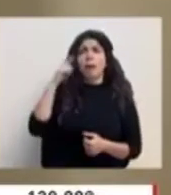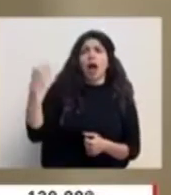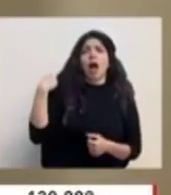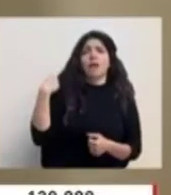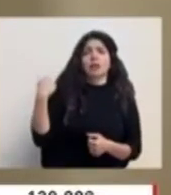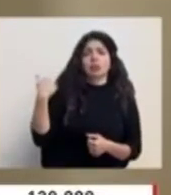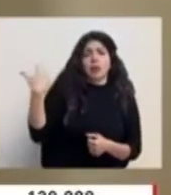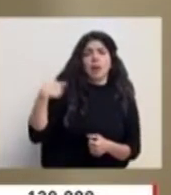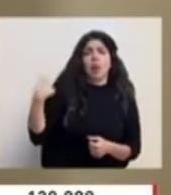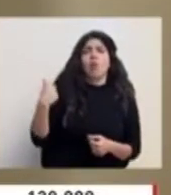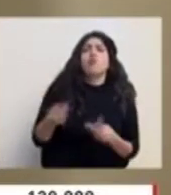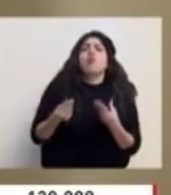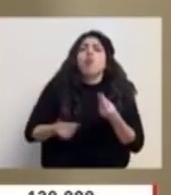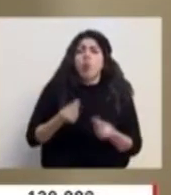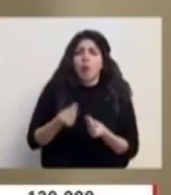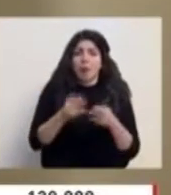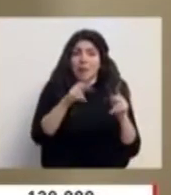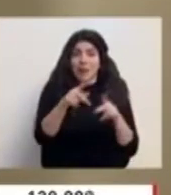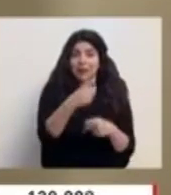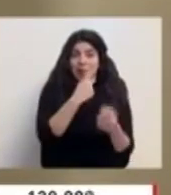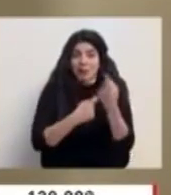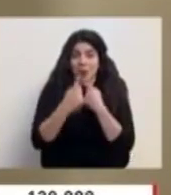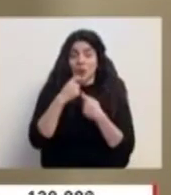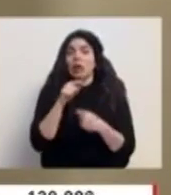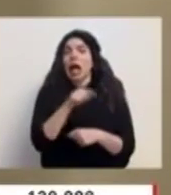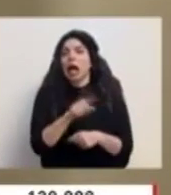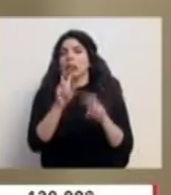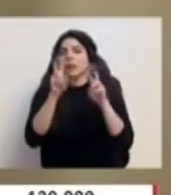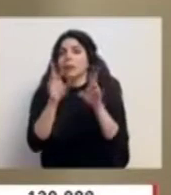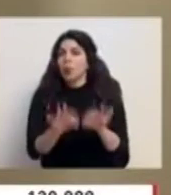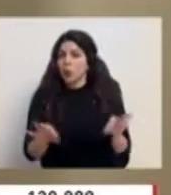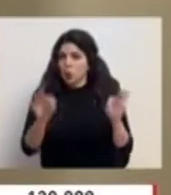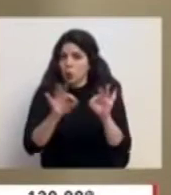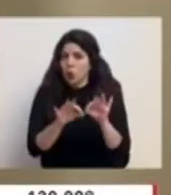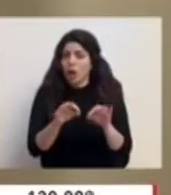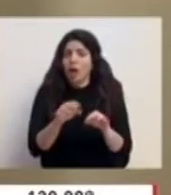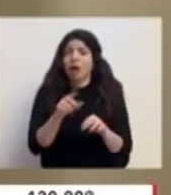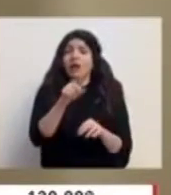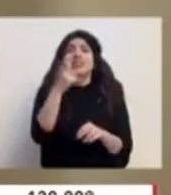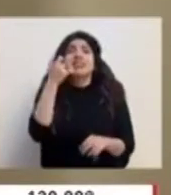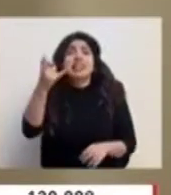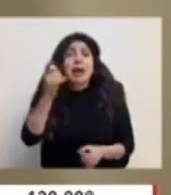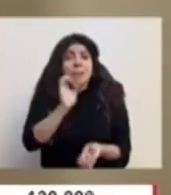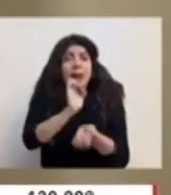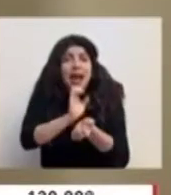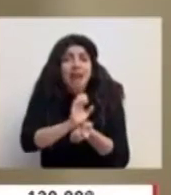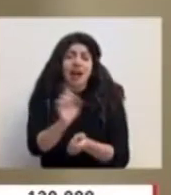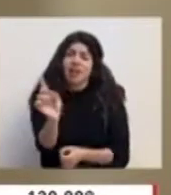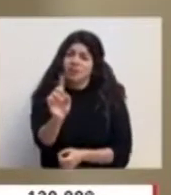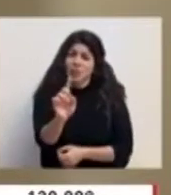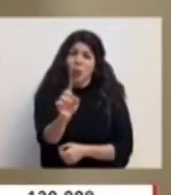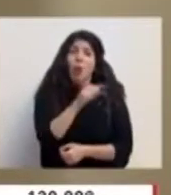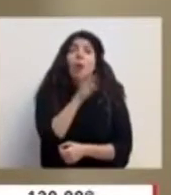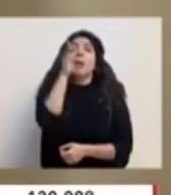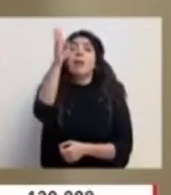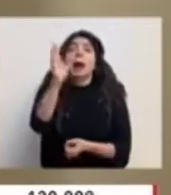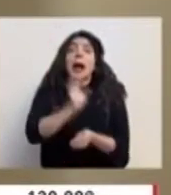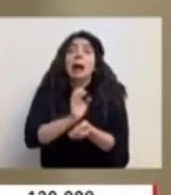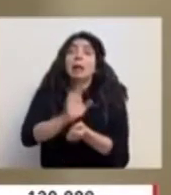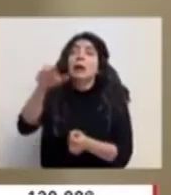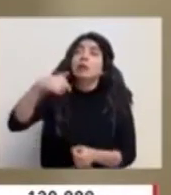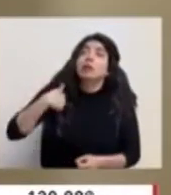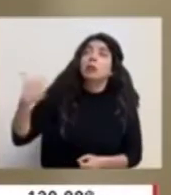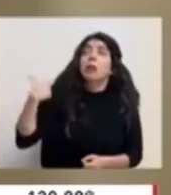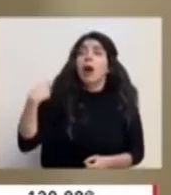nos lleguen a vacunar. Esto es un elemento importantísimo. No debemos de llamar a Levice, no debemos de acudir a Levice a